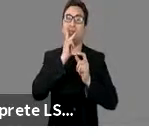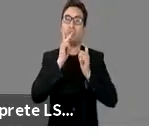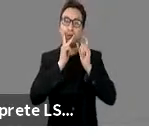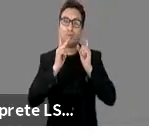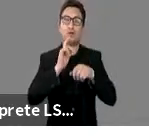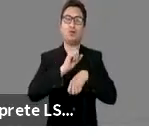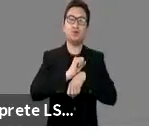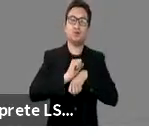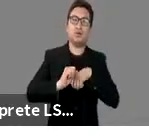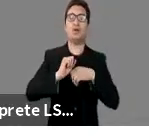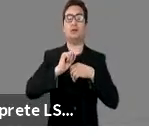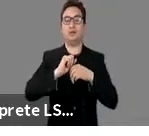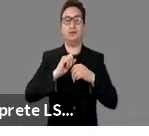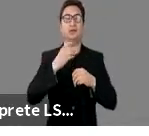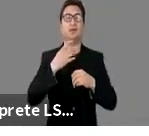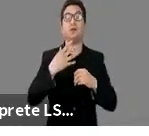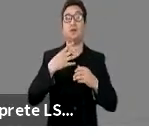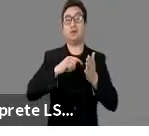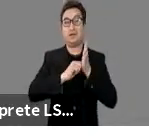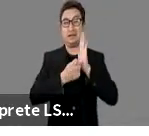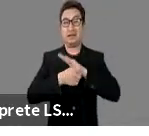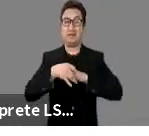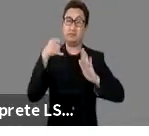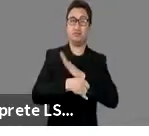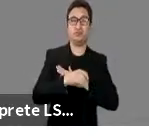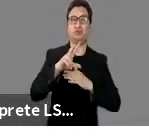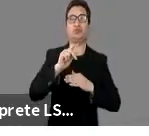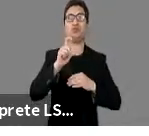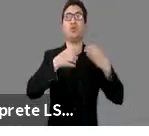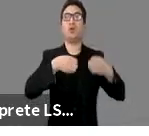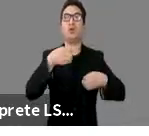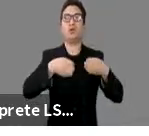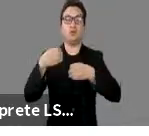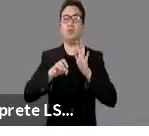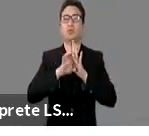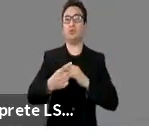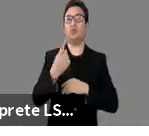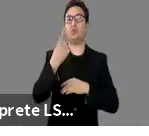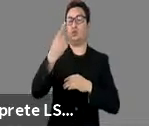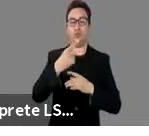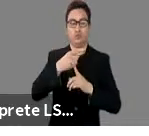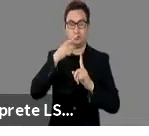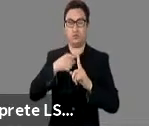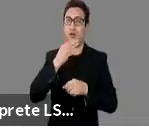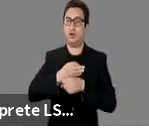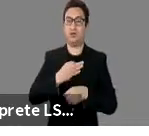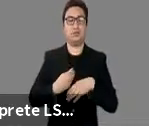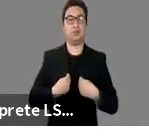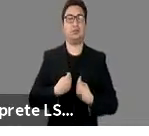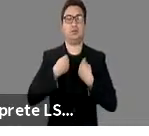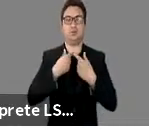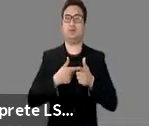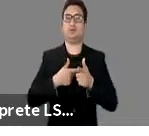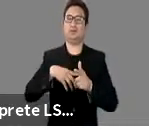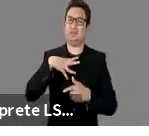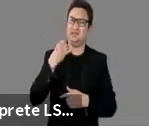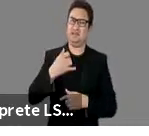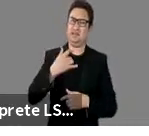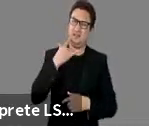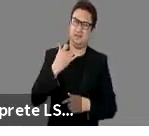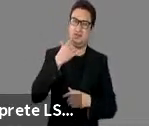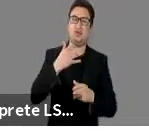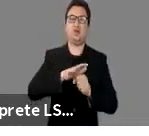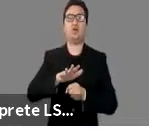actuaciones judiciales. Un caso concreto y que estamos viviendo y por lo que nos esforzamos bastante fue los juicios orales y la